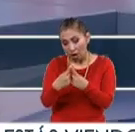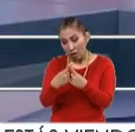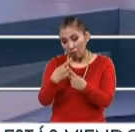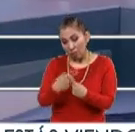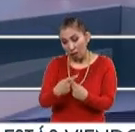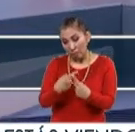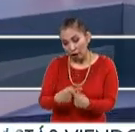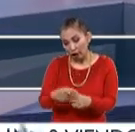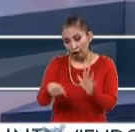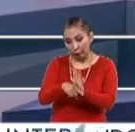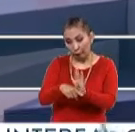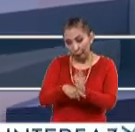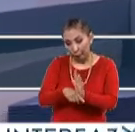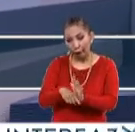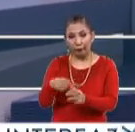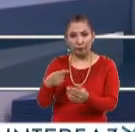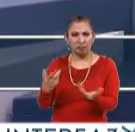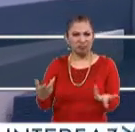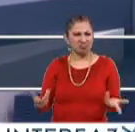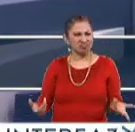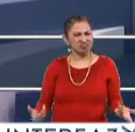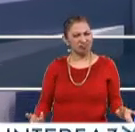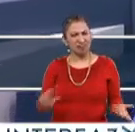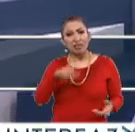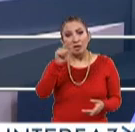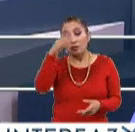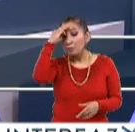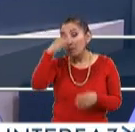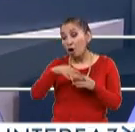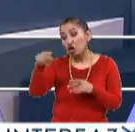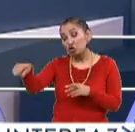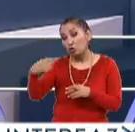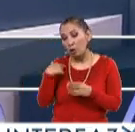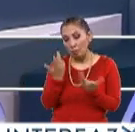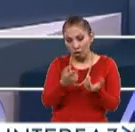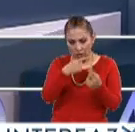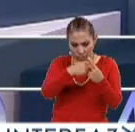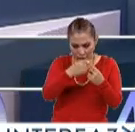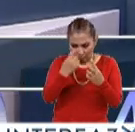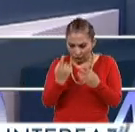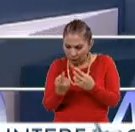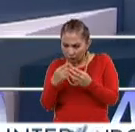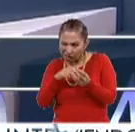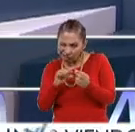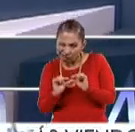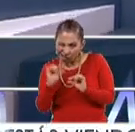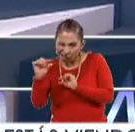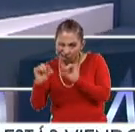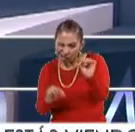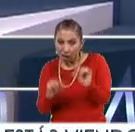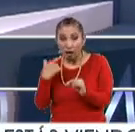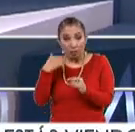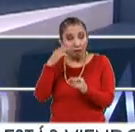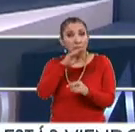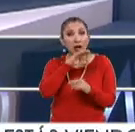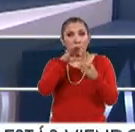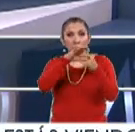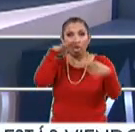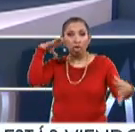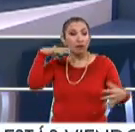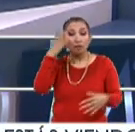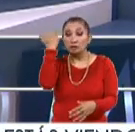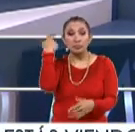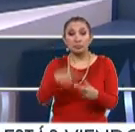sumar, la de restar y la de multiplicar, cuando menos. Luego, memorízate las mecanizaciones. Y si no te memorizaste bien, es que no